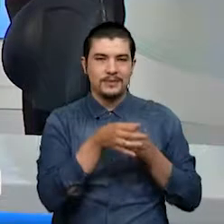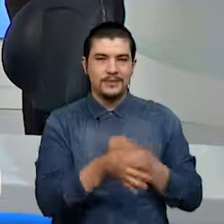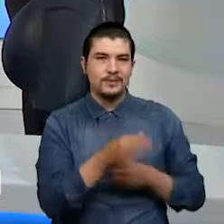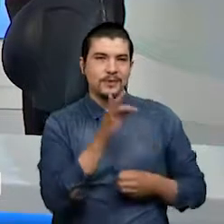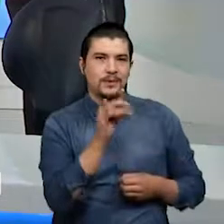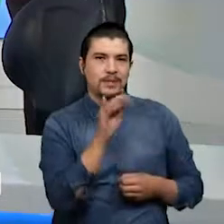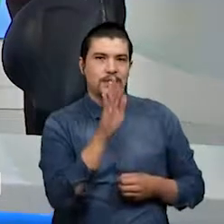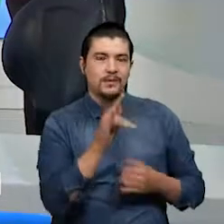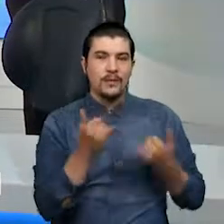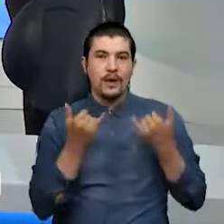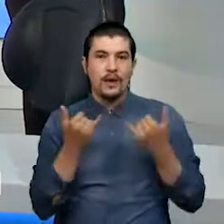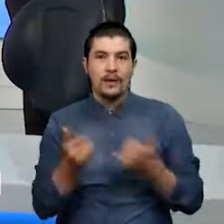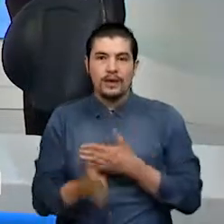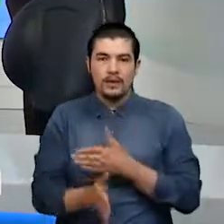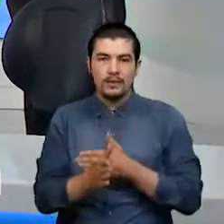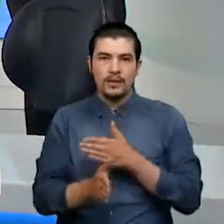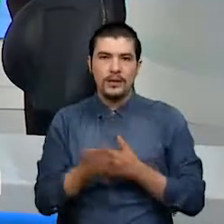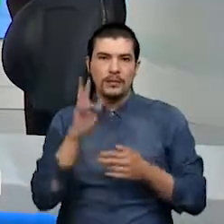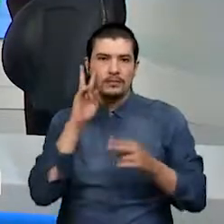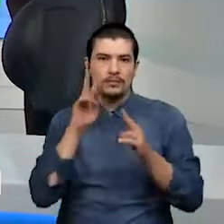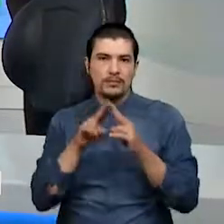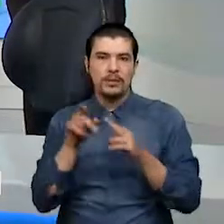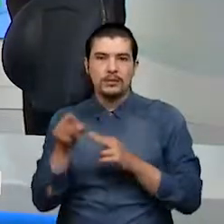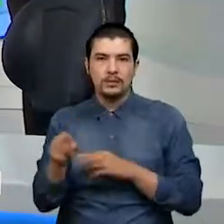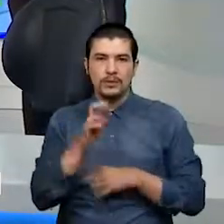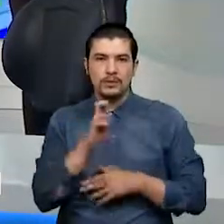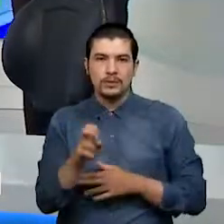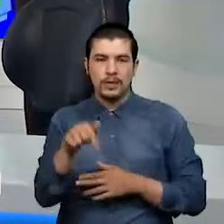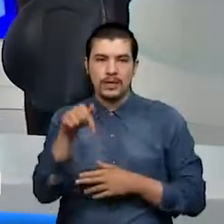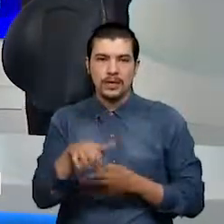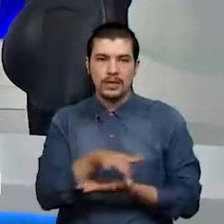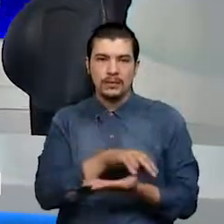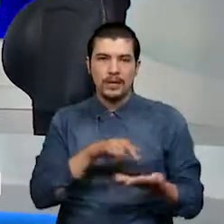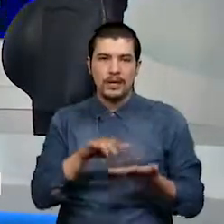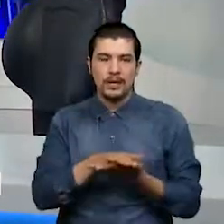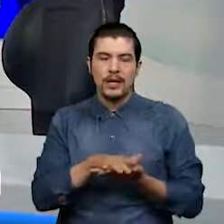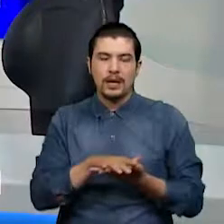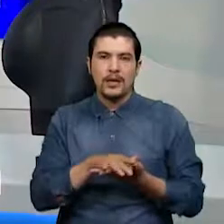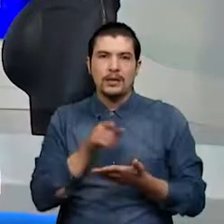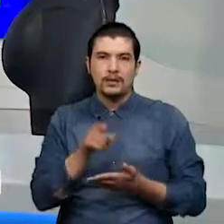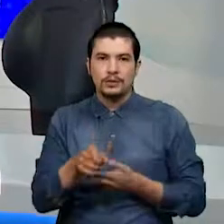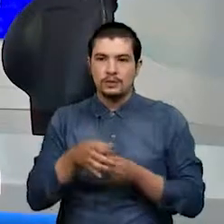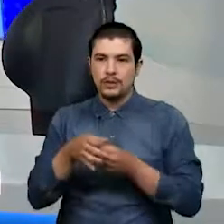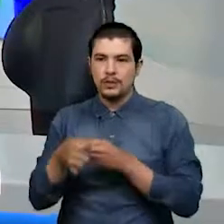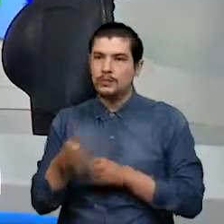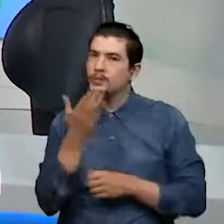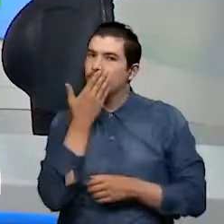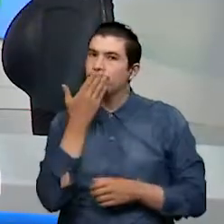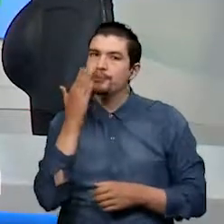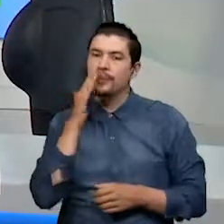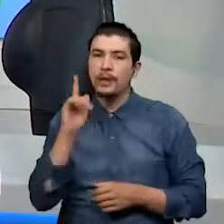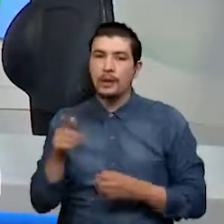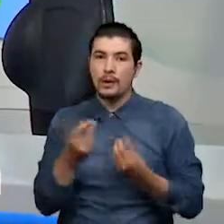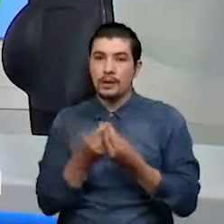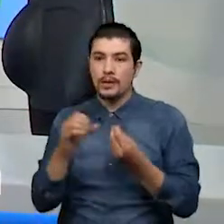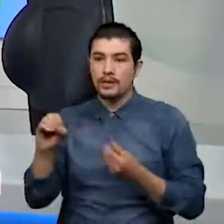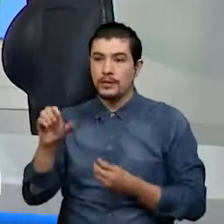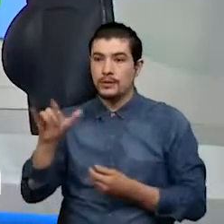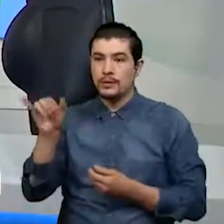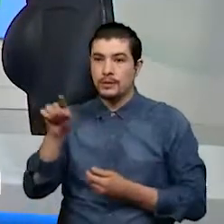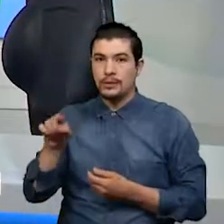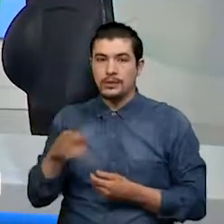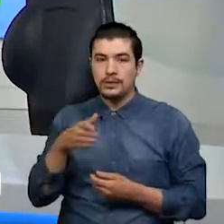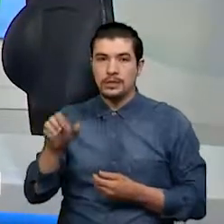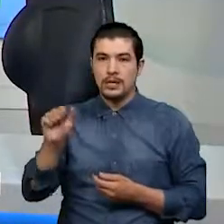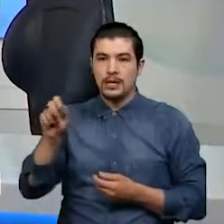Ahora nos vamos a continuar en este recorrido, vamos al sur del departamento de Santander, en el municipio de Barbosa está nuestro compañero Luis Antonio Camacho, del canal Aliado